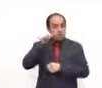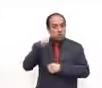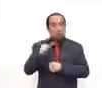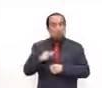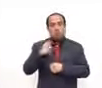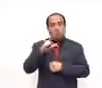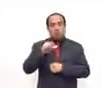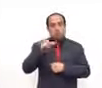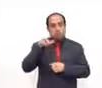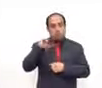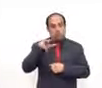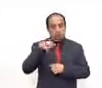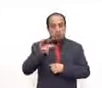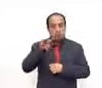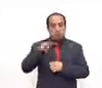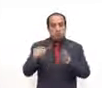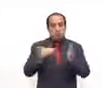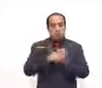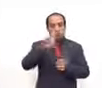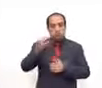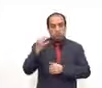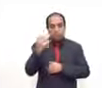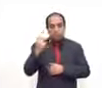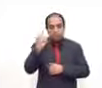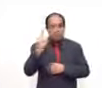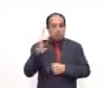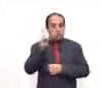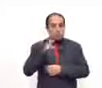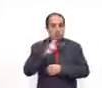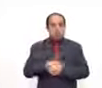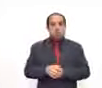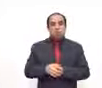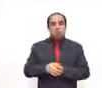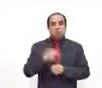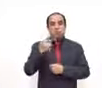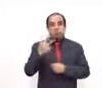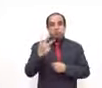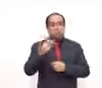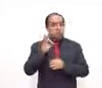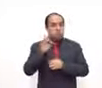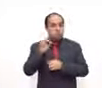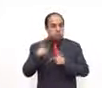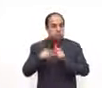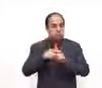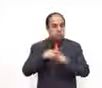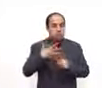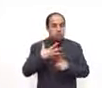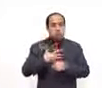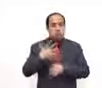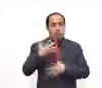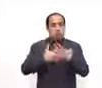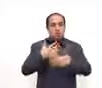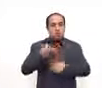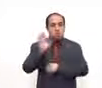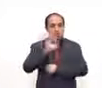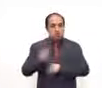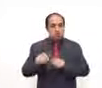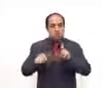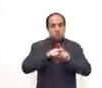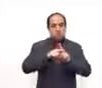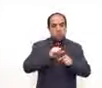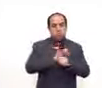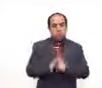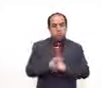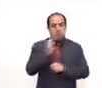19.151 pruebas, 2.805 positivos, que pueden ver ahí en los puntitos, es una tendencia muy a la baja y 15% de positividad. ¿Por qué consideramos